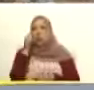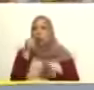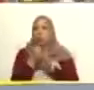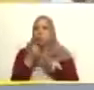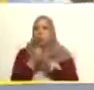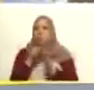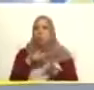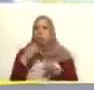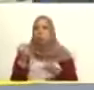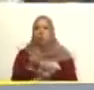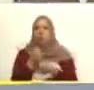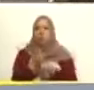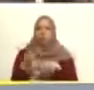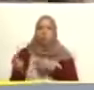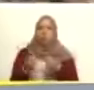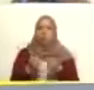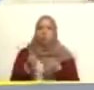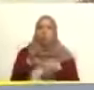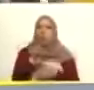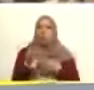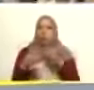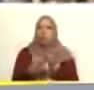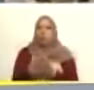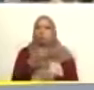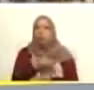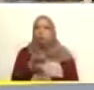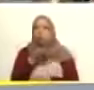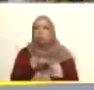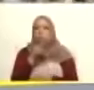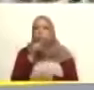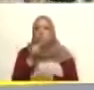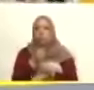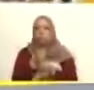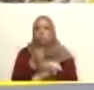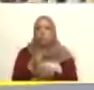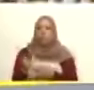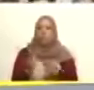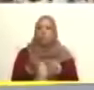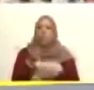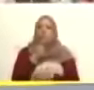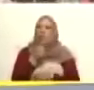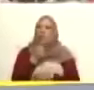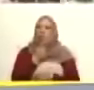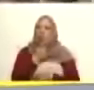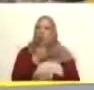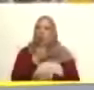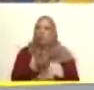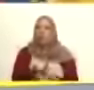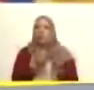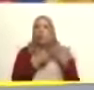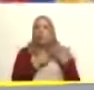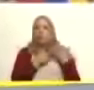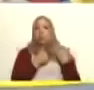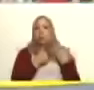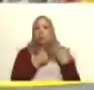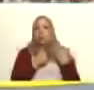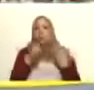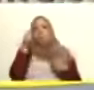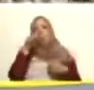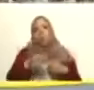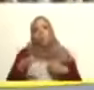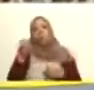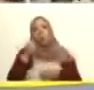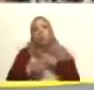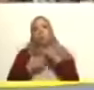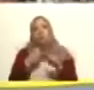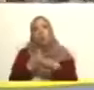arrodillado, genuflexo. Los dueños de ese señor, que se cansan de darle billete, ¿quiénes son? Los de la ExxonMobil. Los vamos a revolcar a